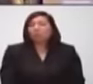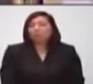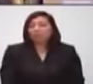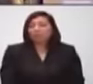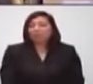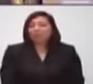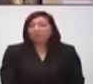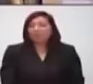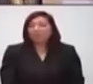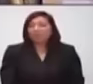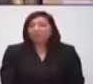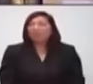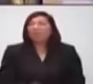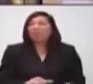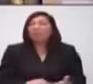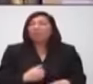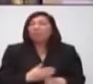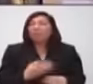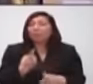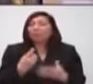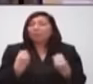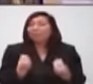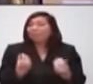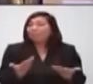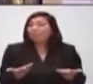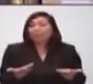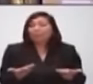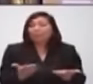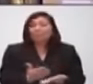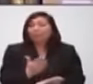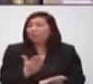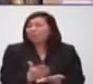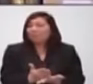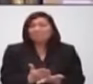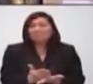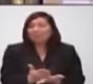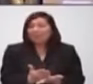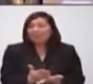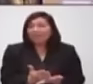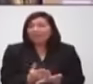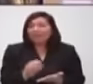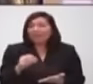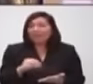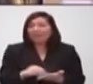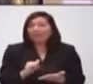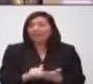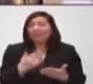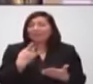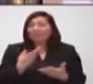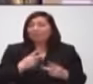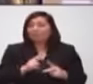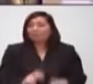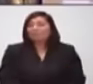esto, quisiera qué alternativa tienen, porque esto ya se está convirtiendo en un problema social, y in situ he podido verificar lo que ha